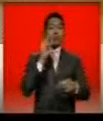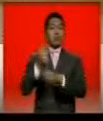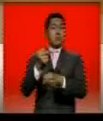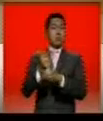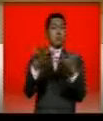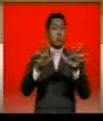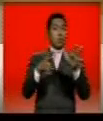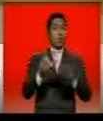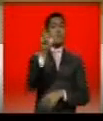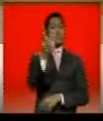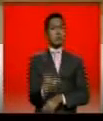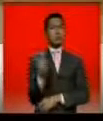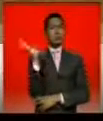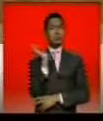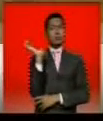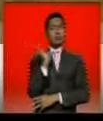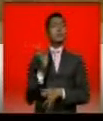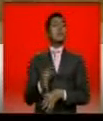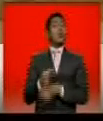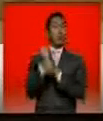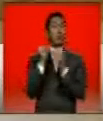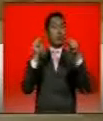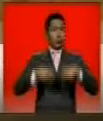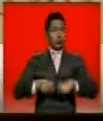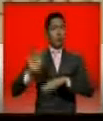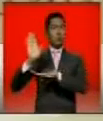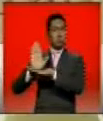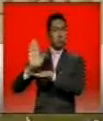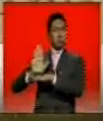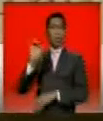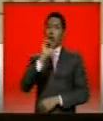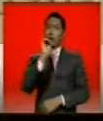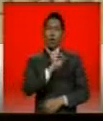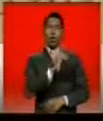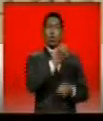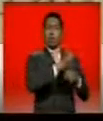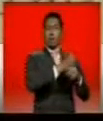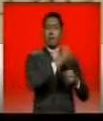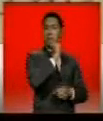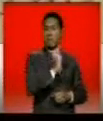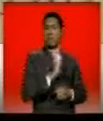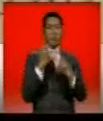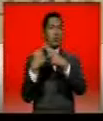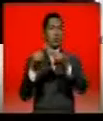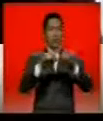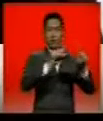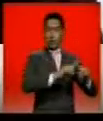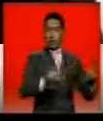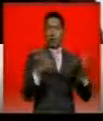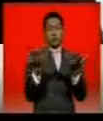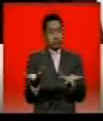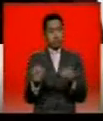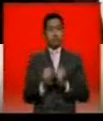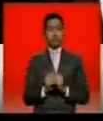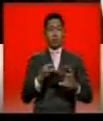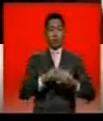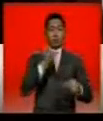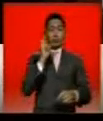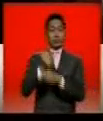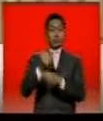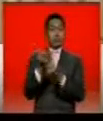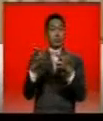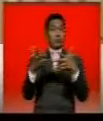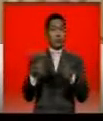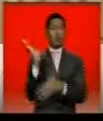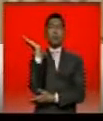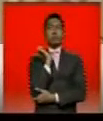para los afiliados al IES o para los trabajadores en relación de dependencia que, a partir de la vigencia del mismo, se quedarán sin trabajo. Escuchemos